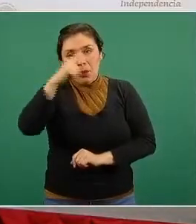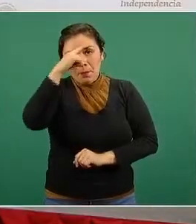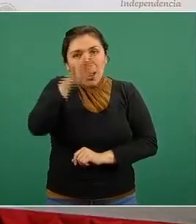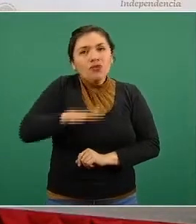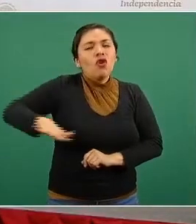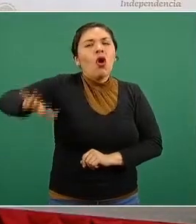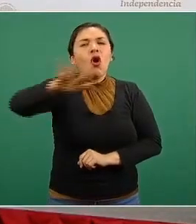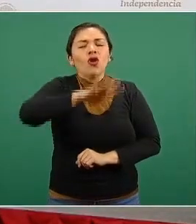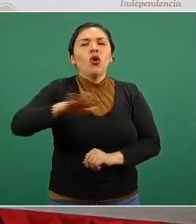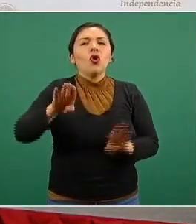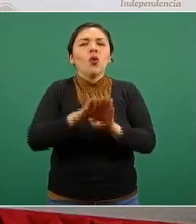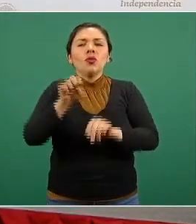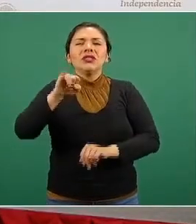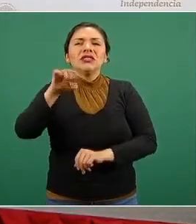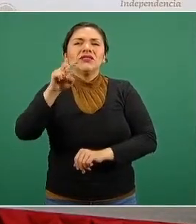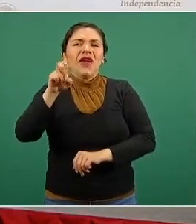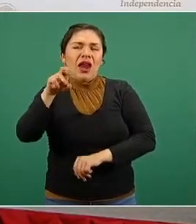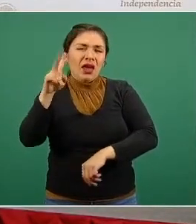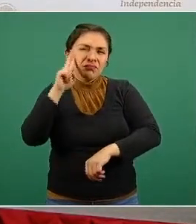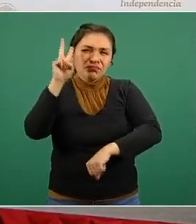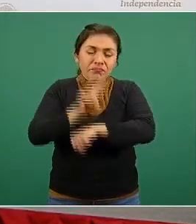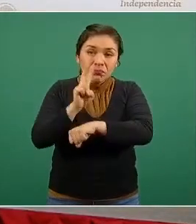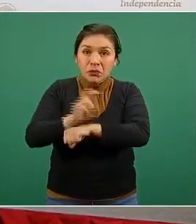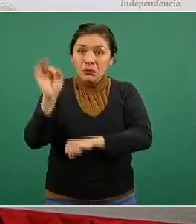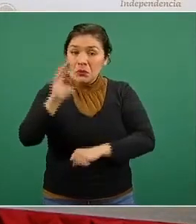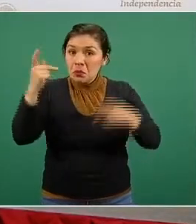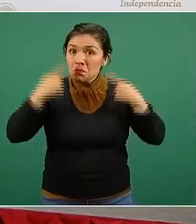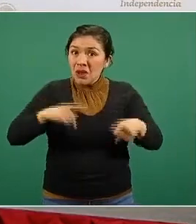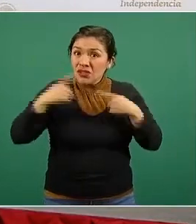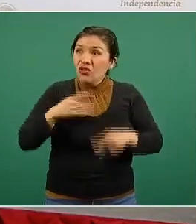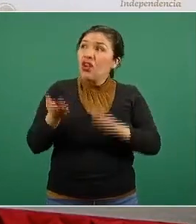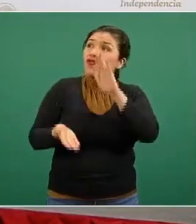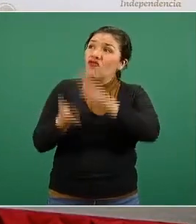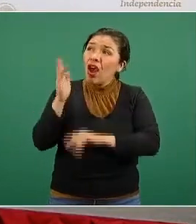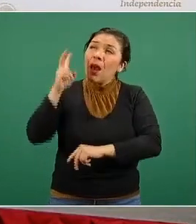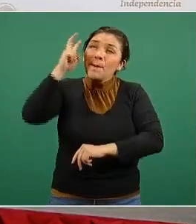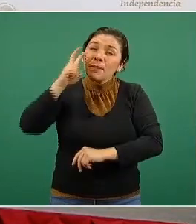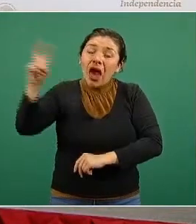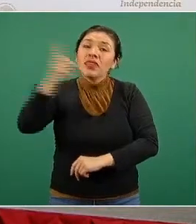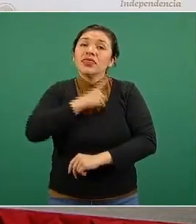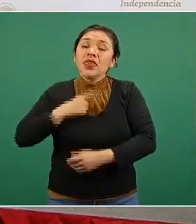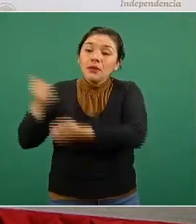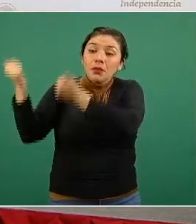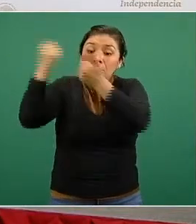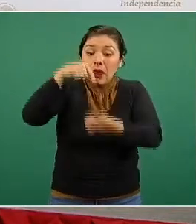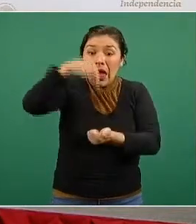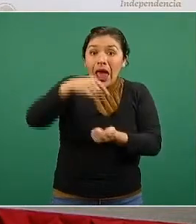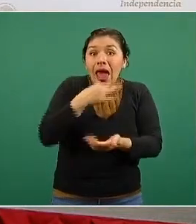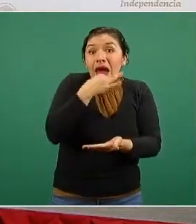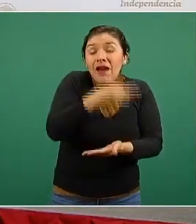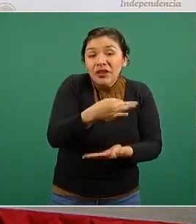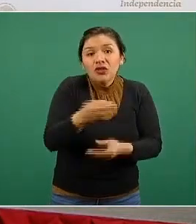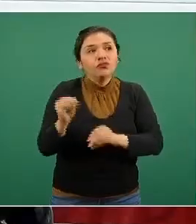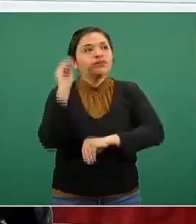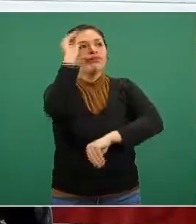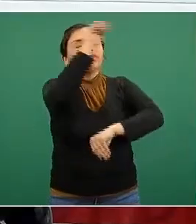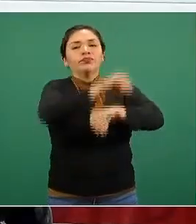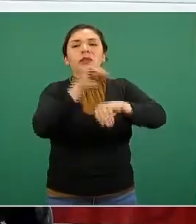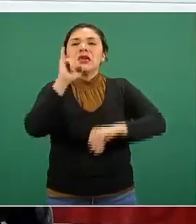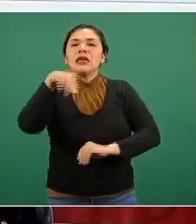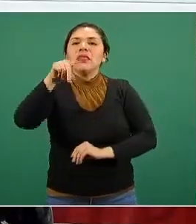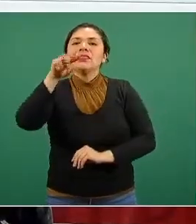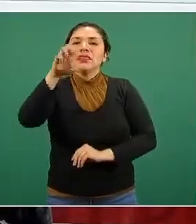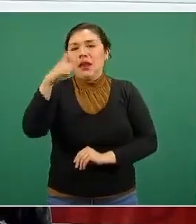Red Nacional de Vigilancia que cualquier persona que tuviera estos antecedentes, su muestra debe de ser remitida al INDRE, al Instituto